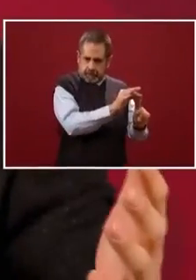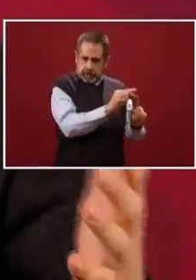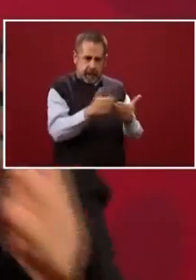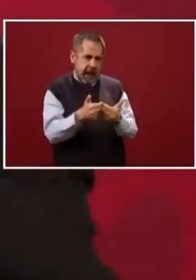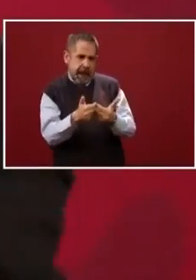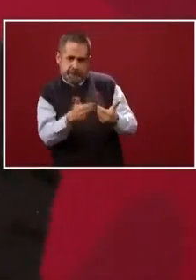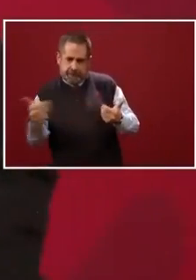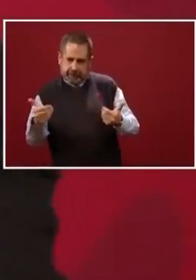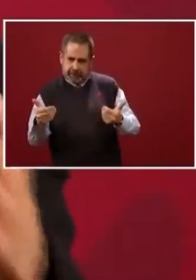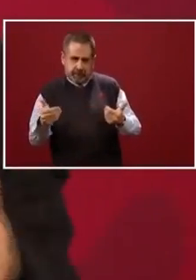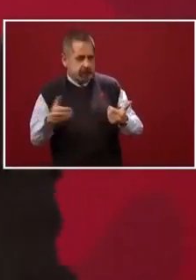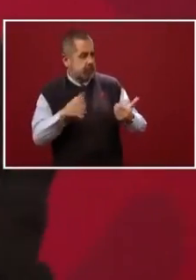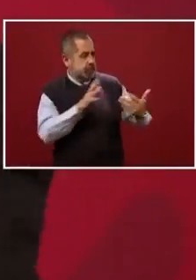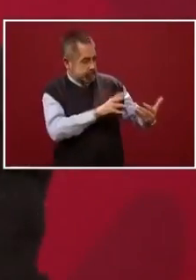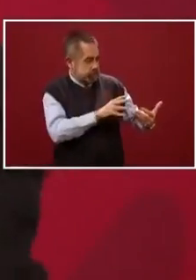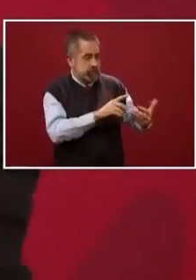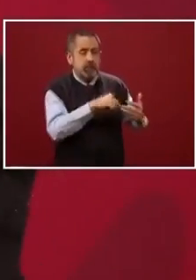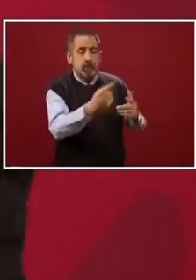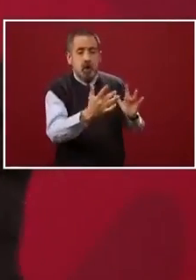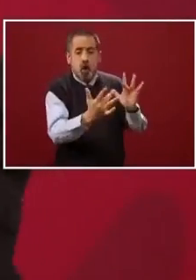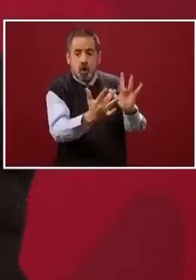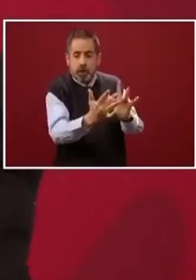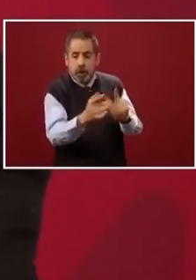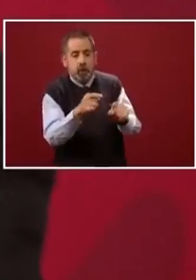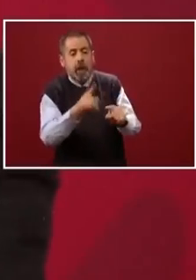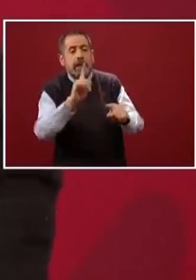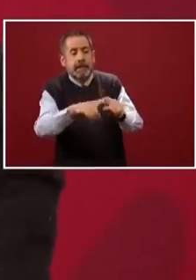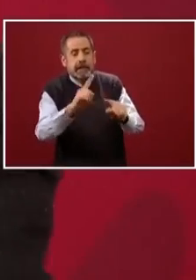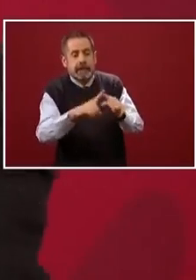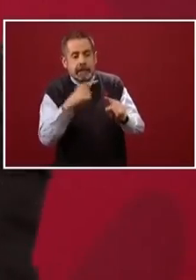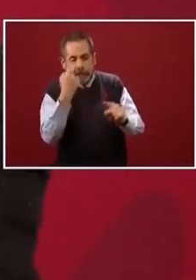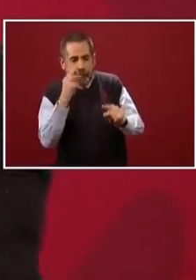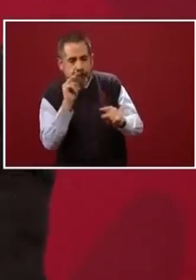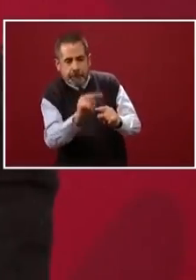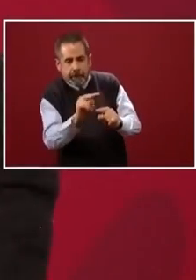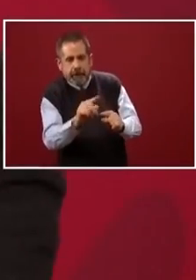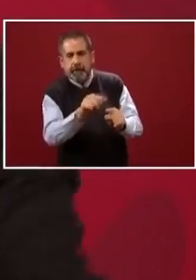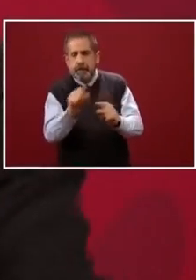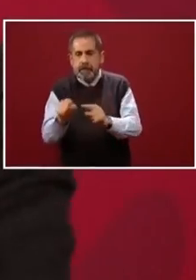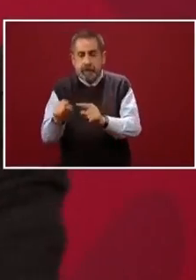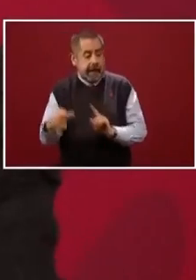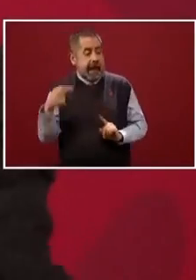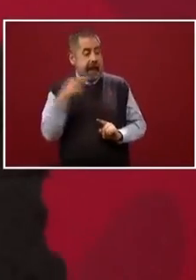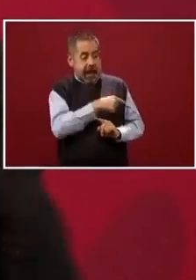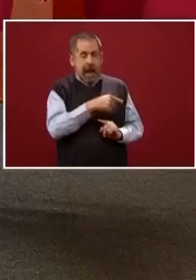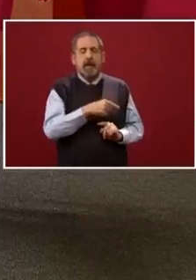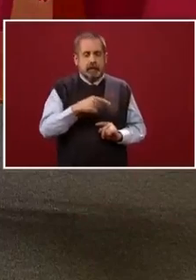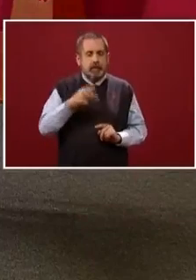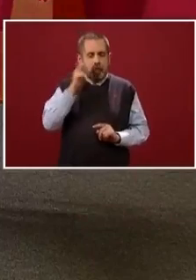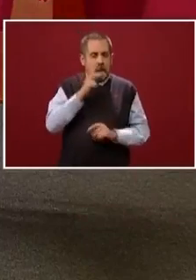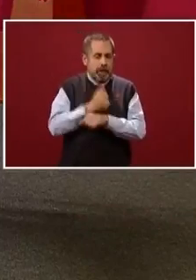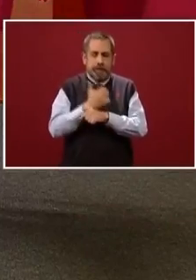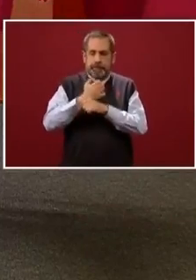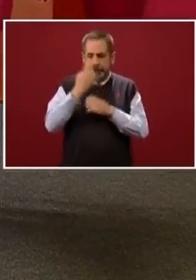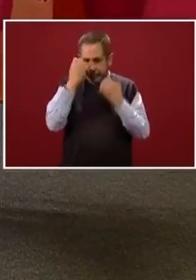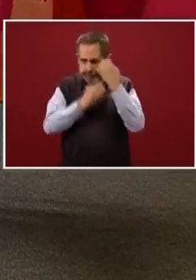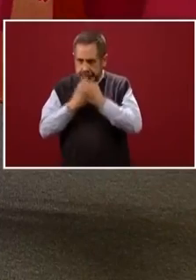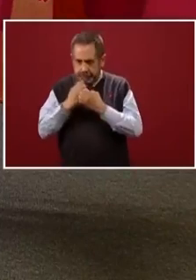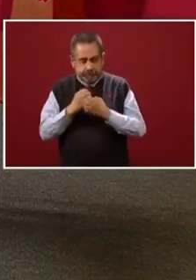a sus contactos. Y en ese proceso está involucrado el diagnóstico por laboratorio del caso sospechoso, que en un momento dado pasa